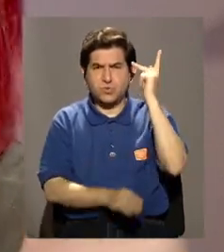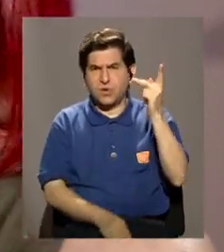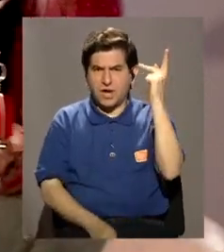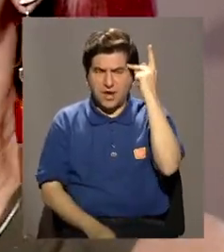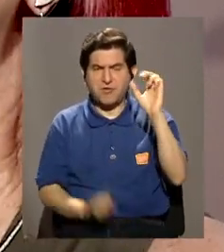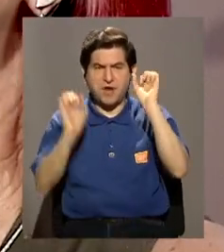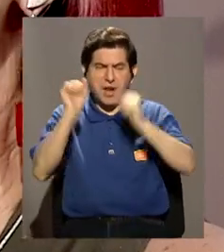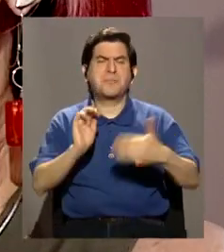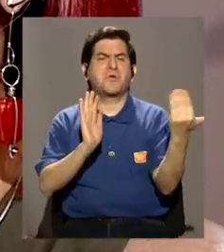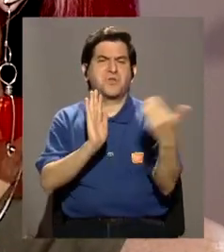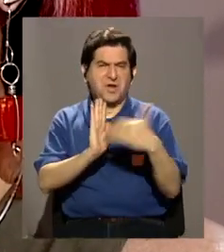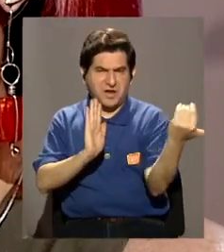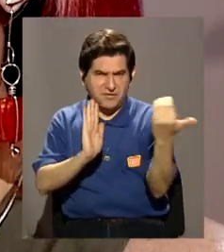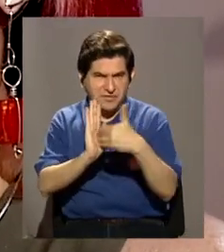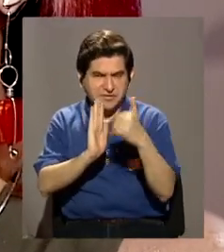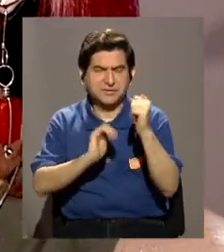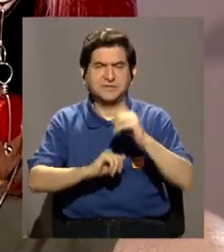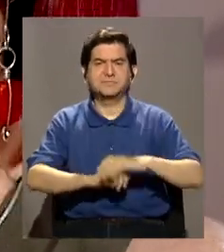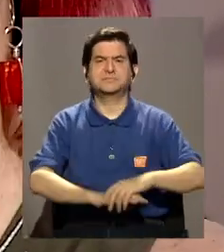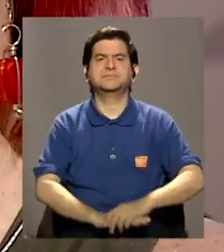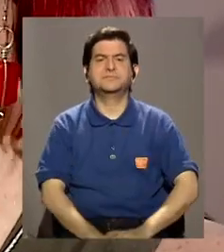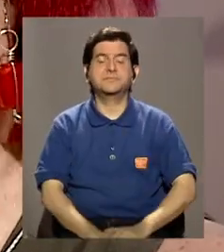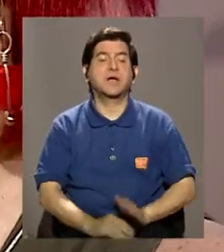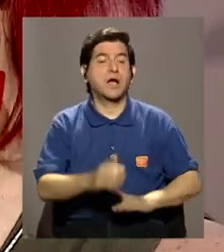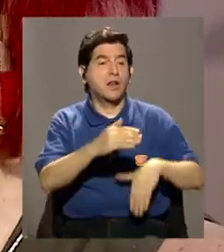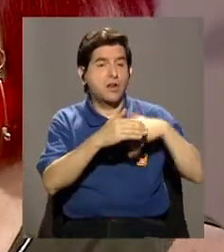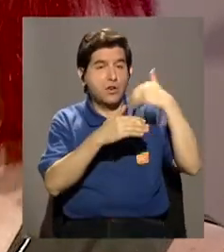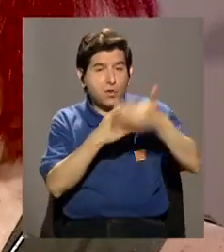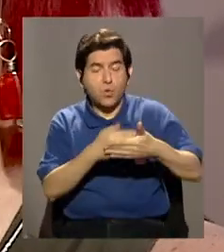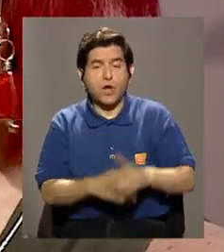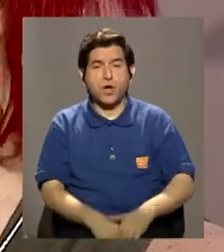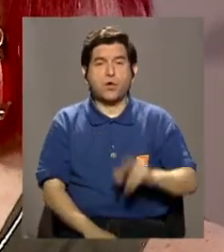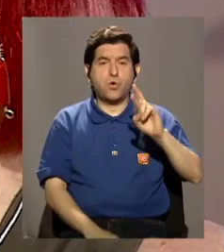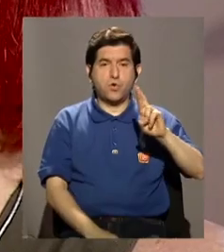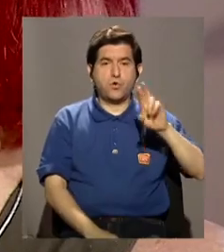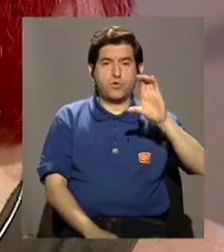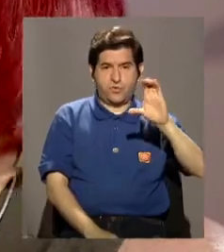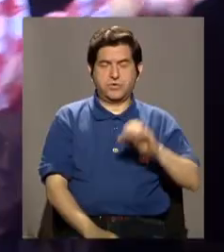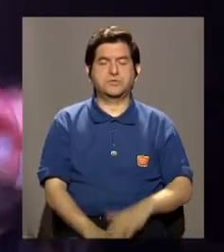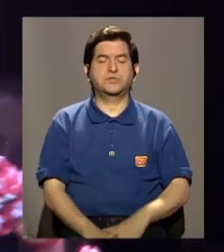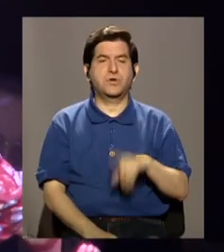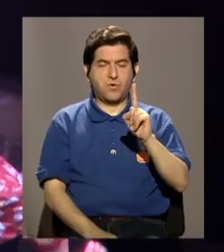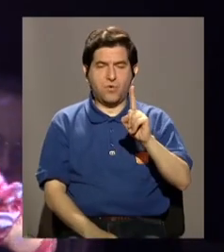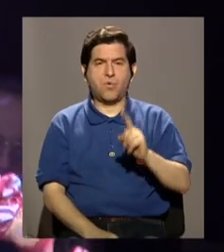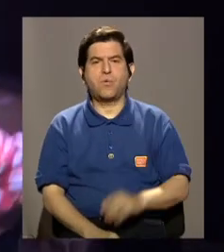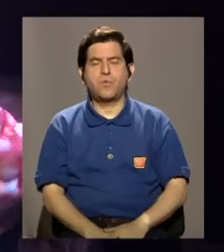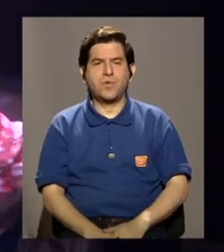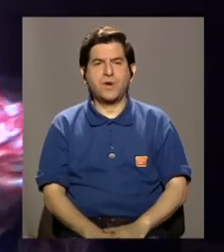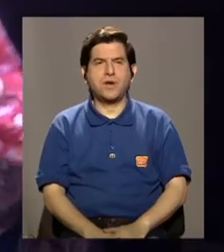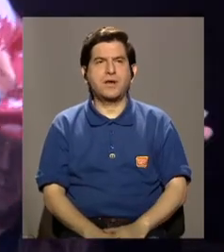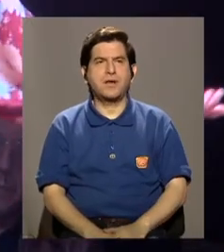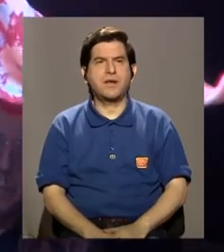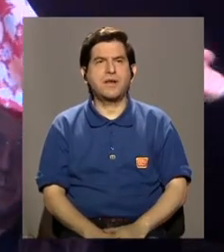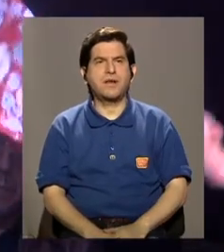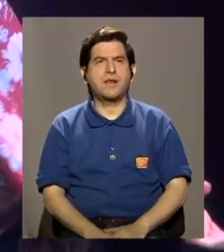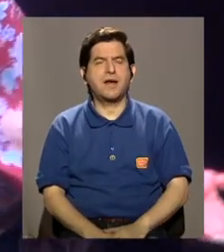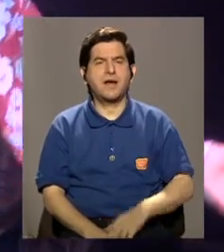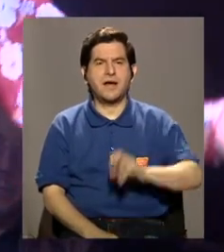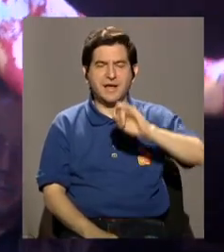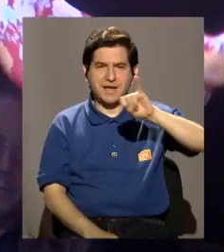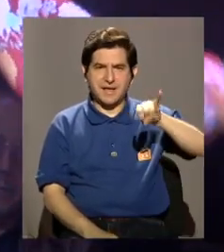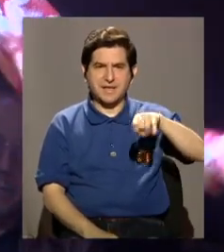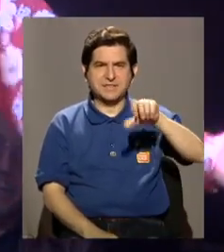afectado este después está rocío que es una modelo perdón rocio interpreta a jenny